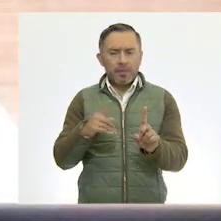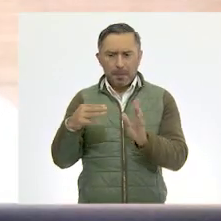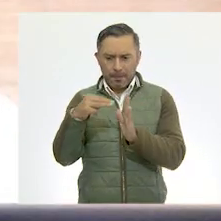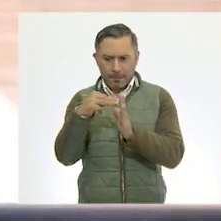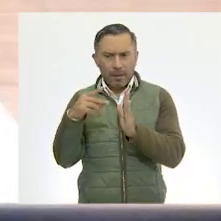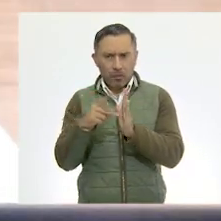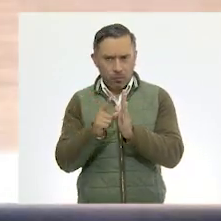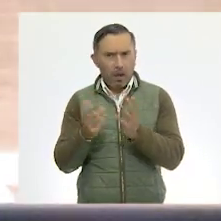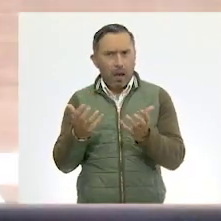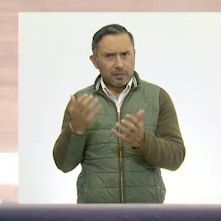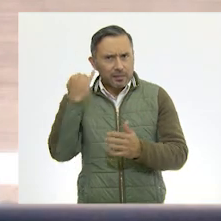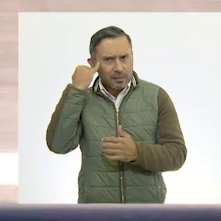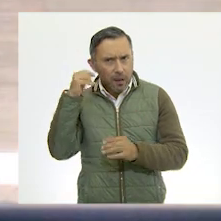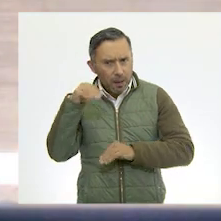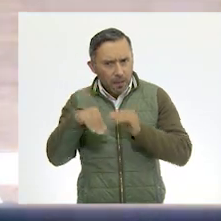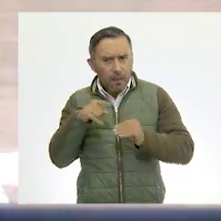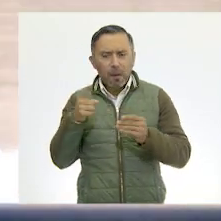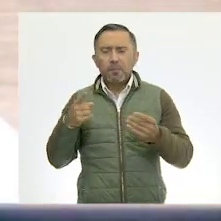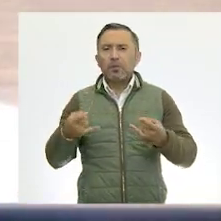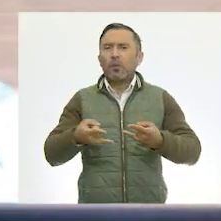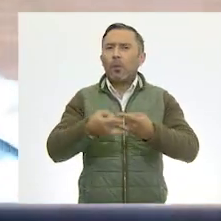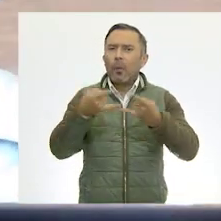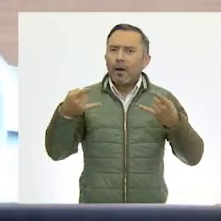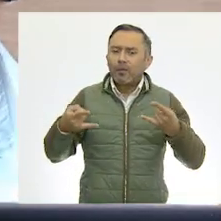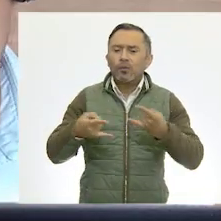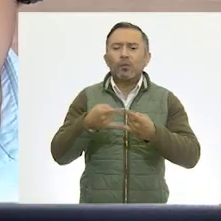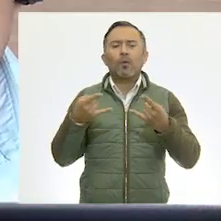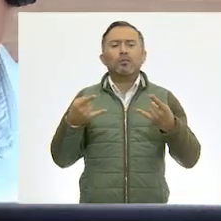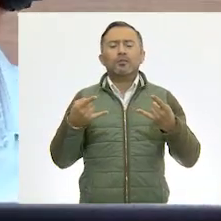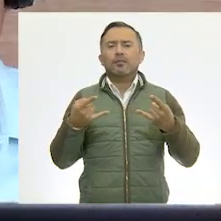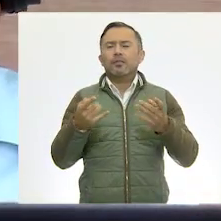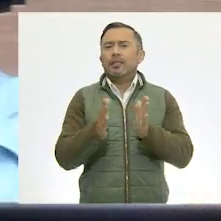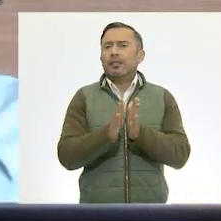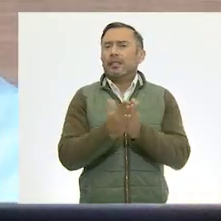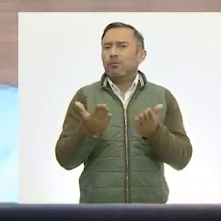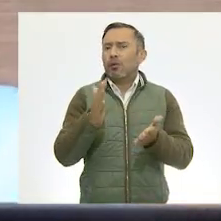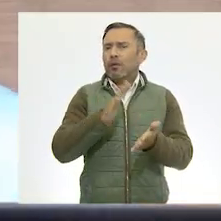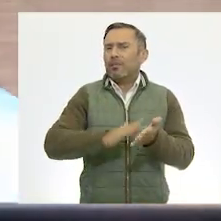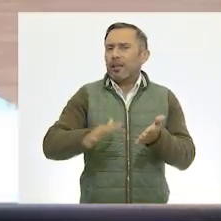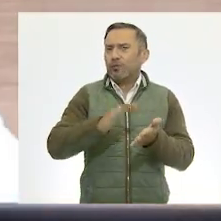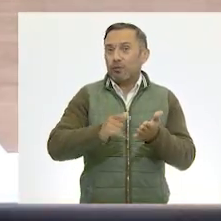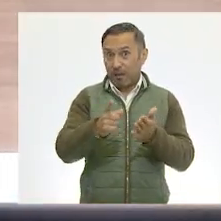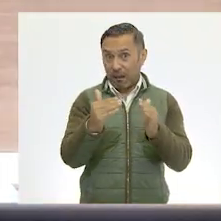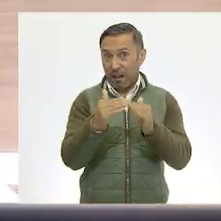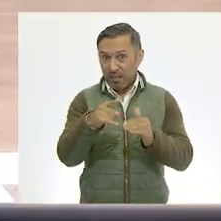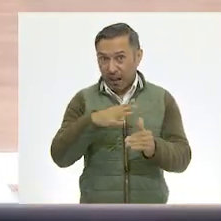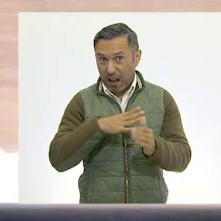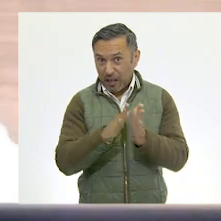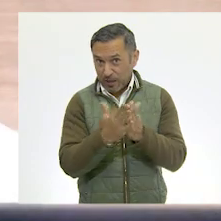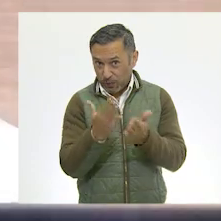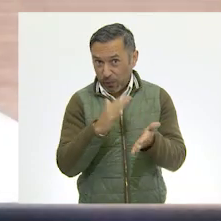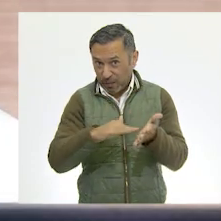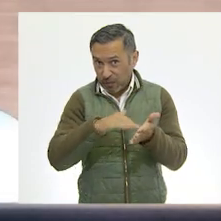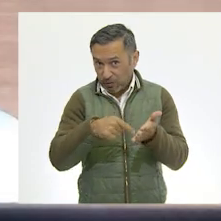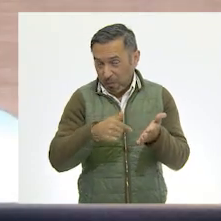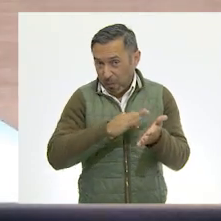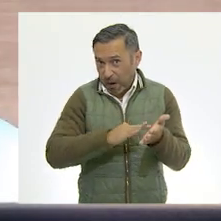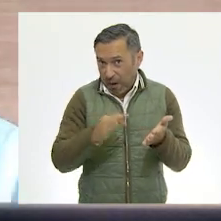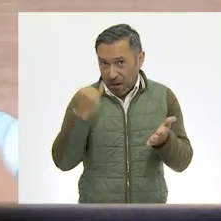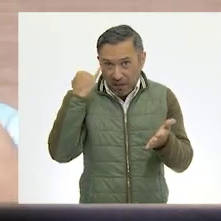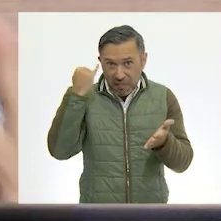metodología, ya sea para cuentos, ya sea para textos, libros de texto que cuenten en casa. Imagínense que